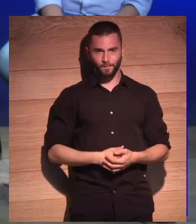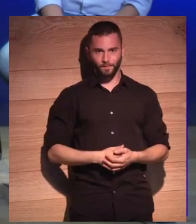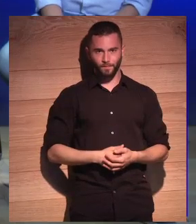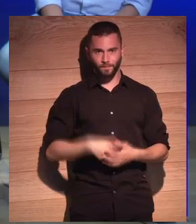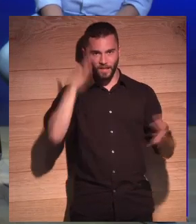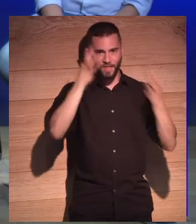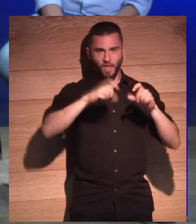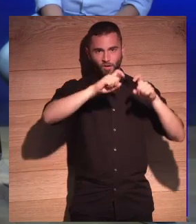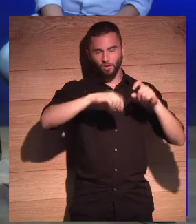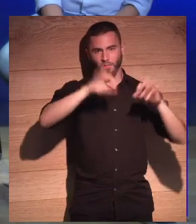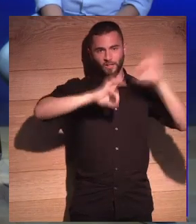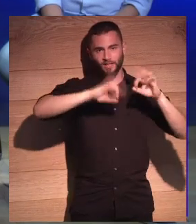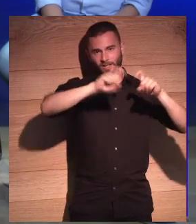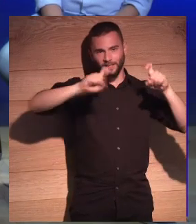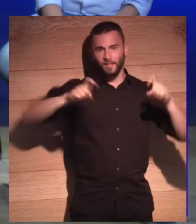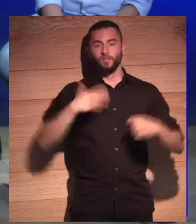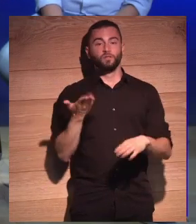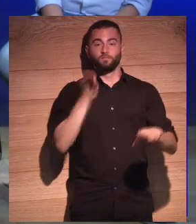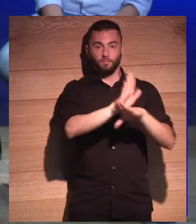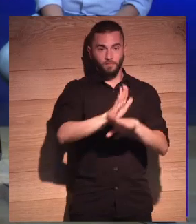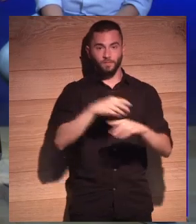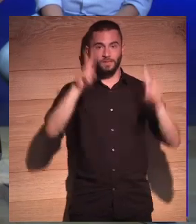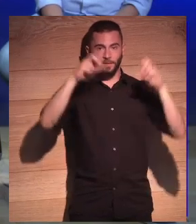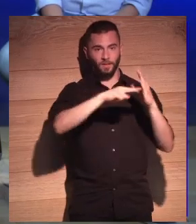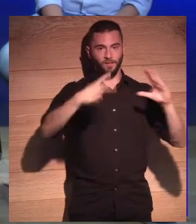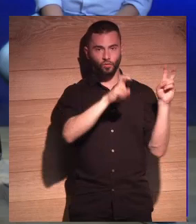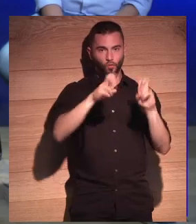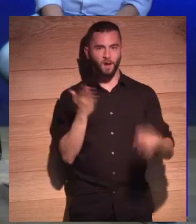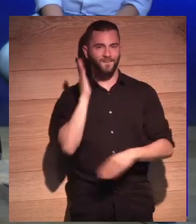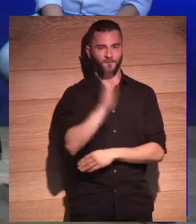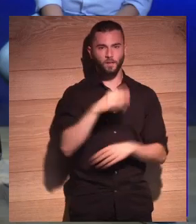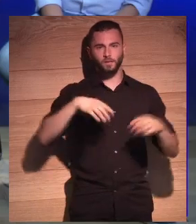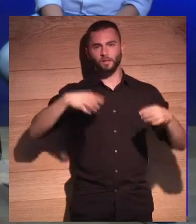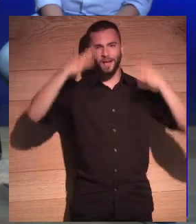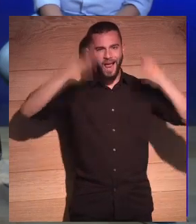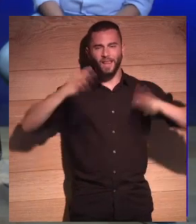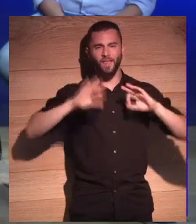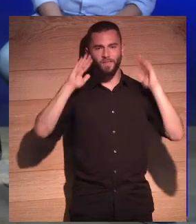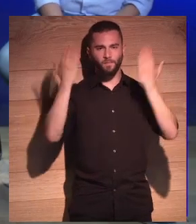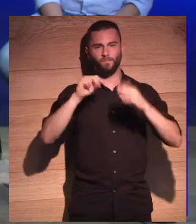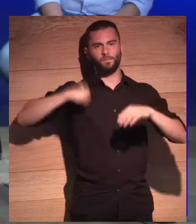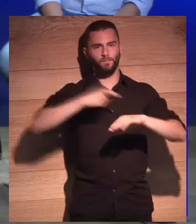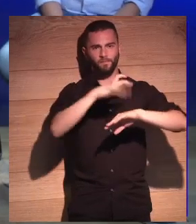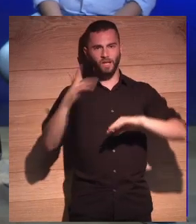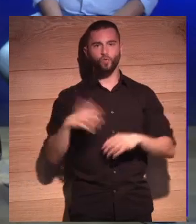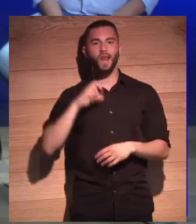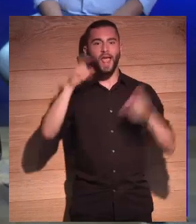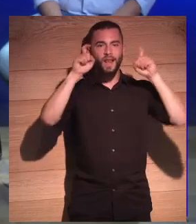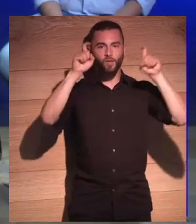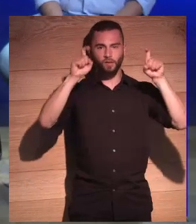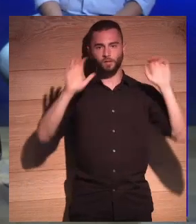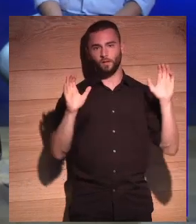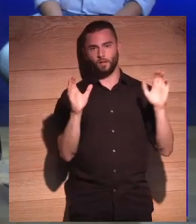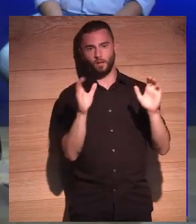datos estadísticos sobre el impacto de las nuevas tecnologías, la realidad virtual, en la educación y en el colectivo del Reino Unido,